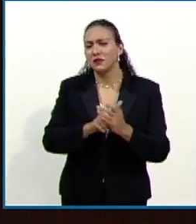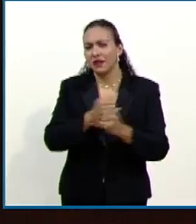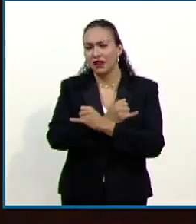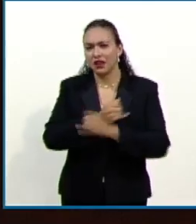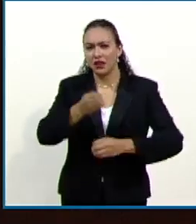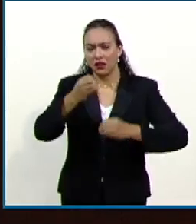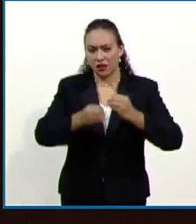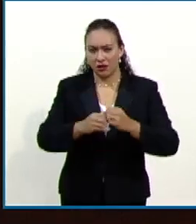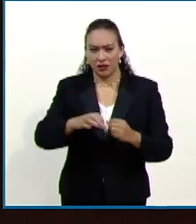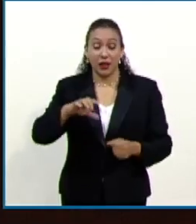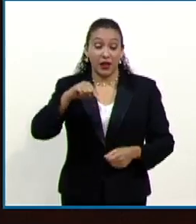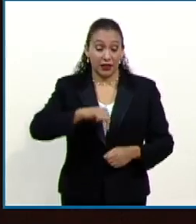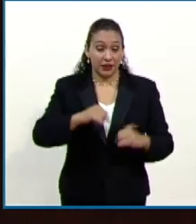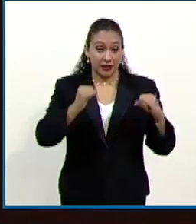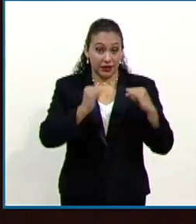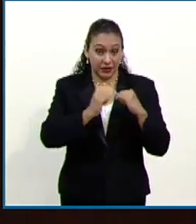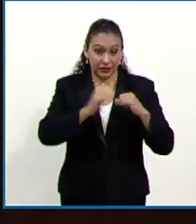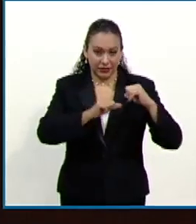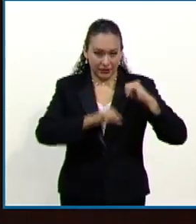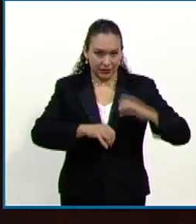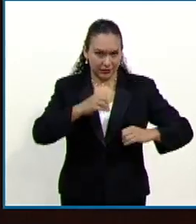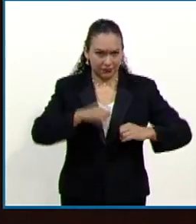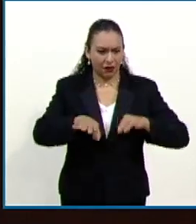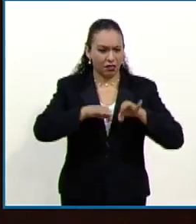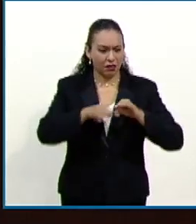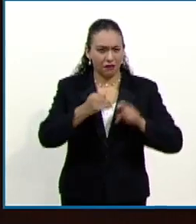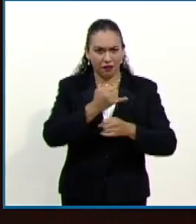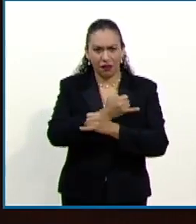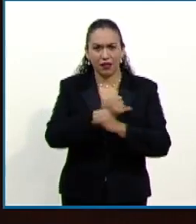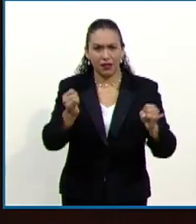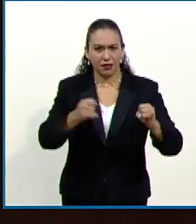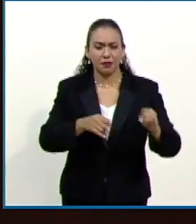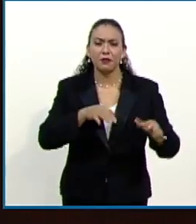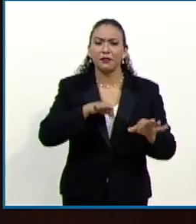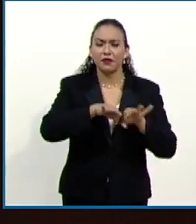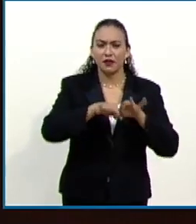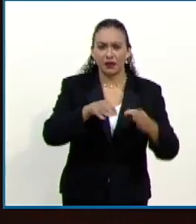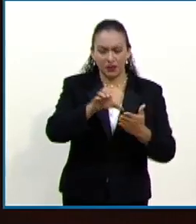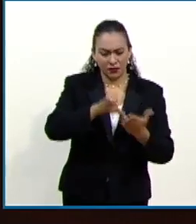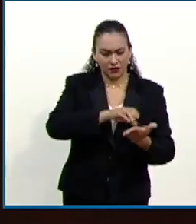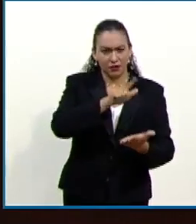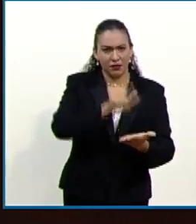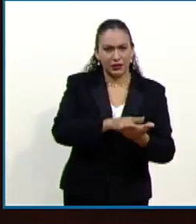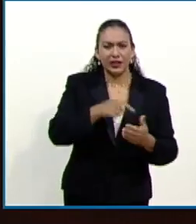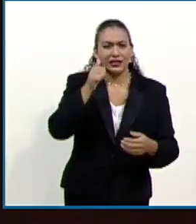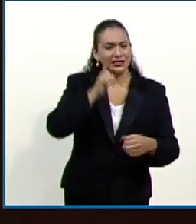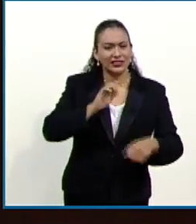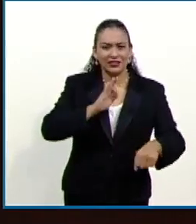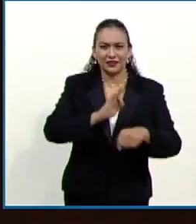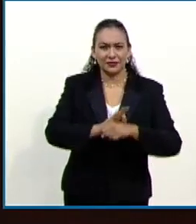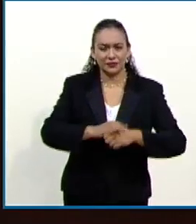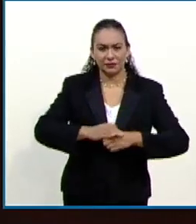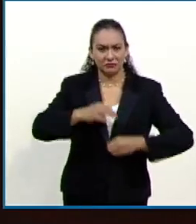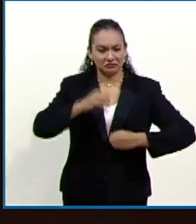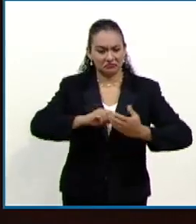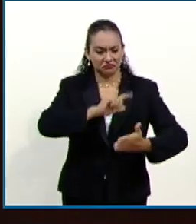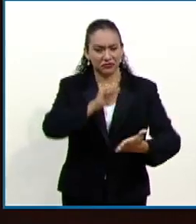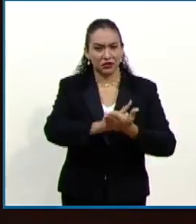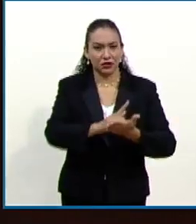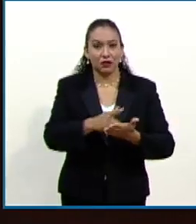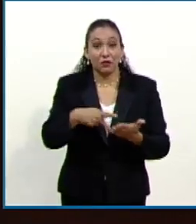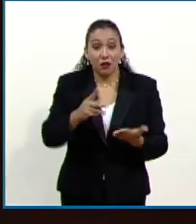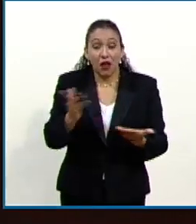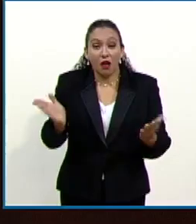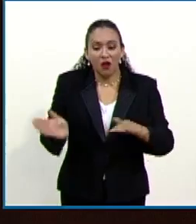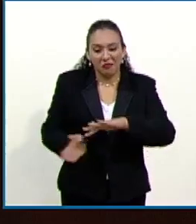y, en consecuencia, el derecho de acceso efectivo a la justicia, pues no salvaguarda que su eventual selección